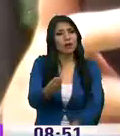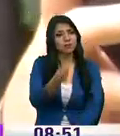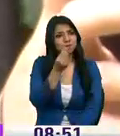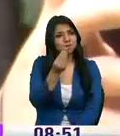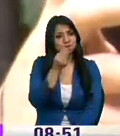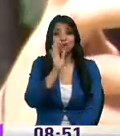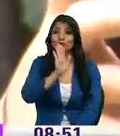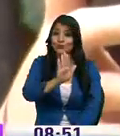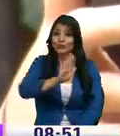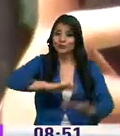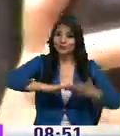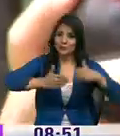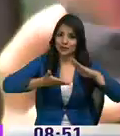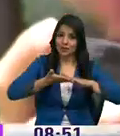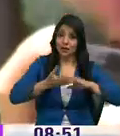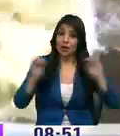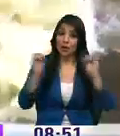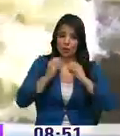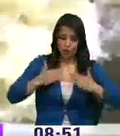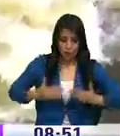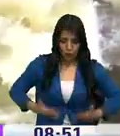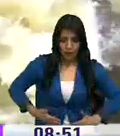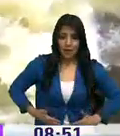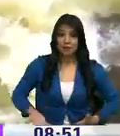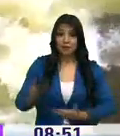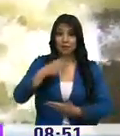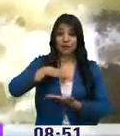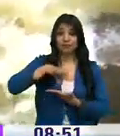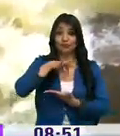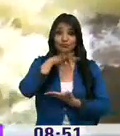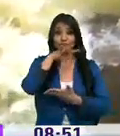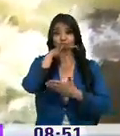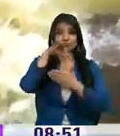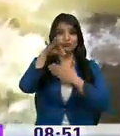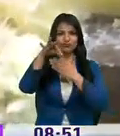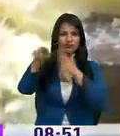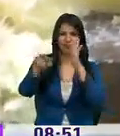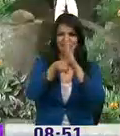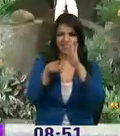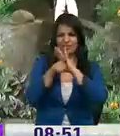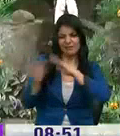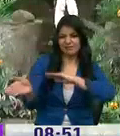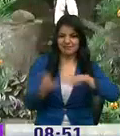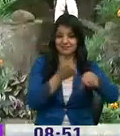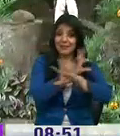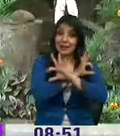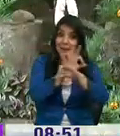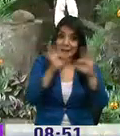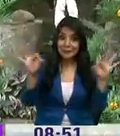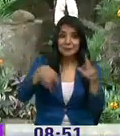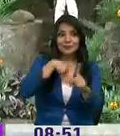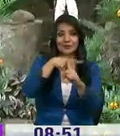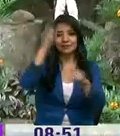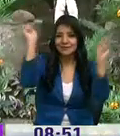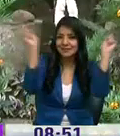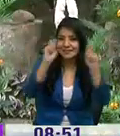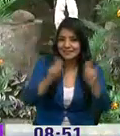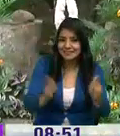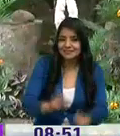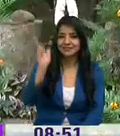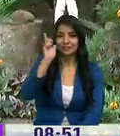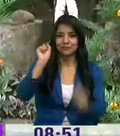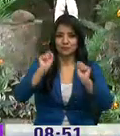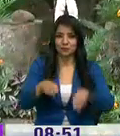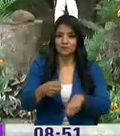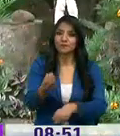de la etnia o purificar cuerpo y alma con los brebajes y limpiezas chamánicas. Porque va a haber abundante comida típica, va